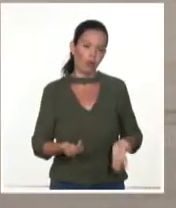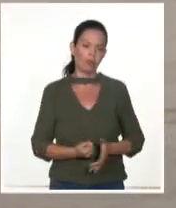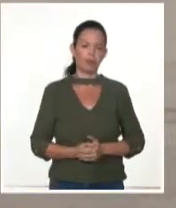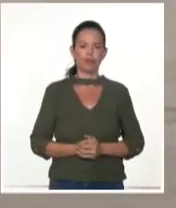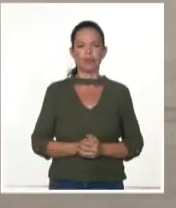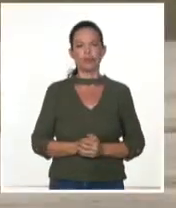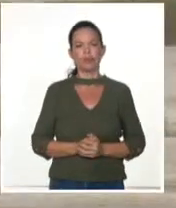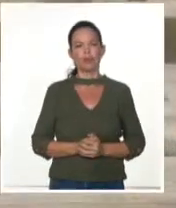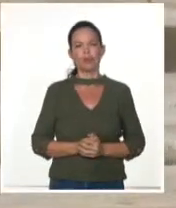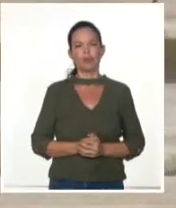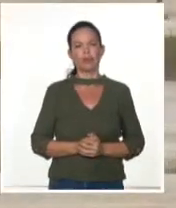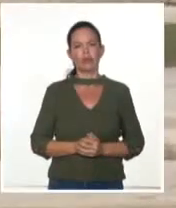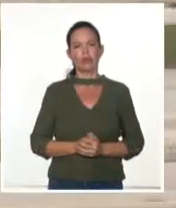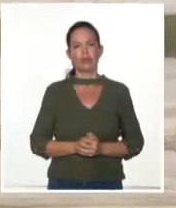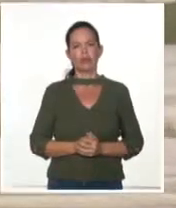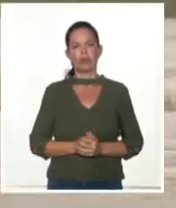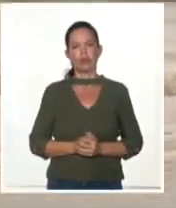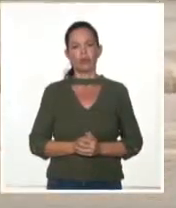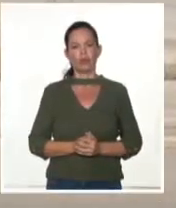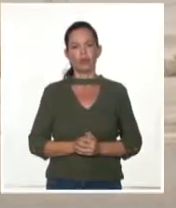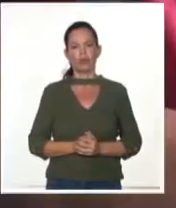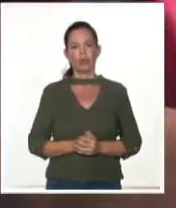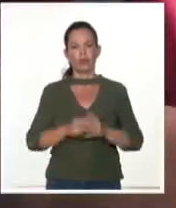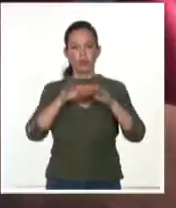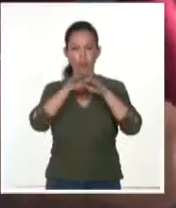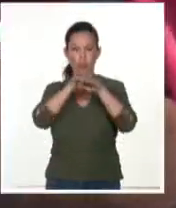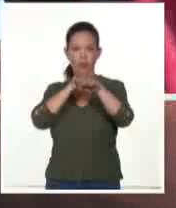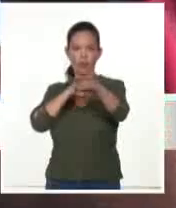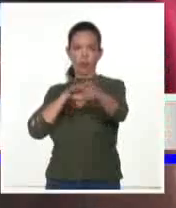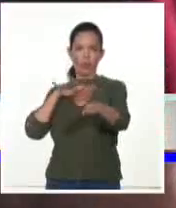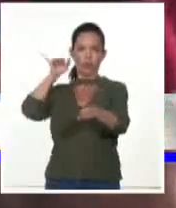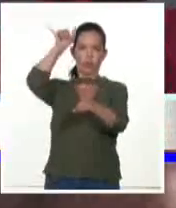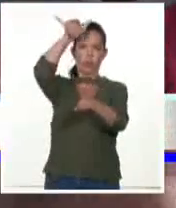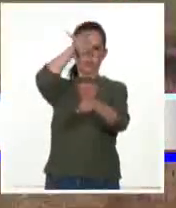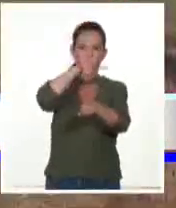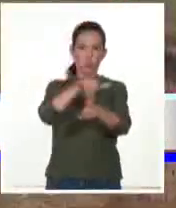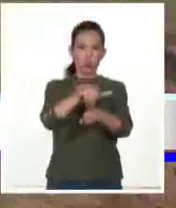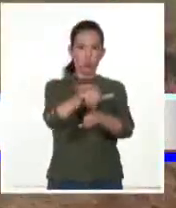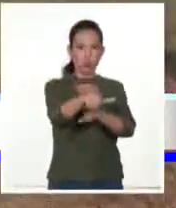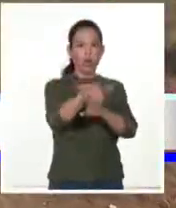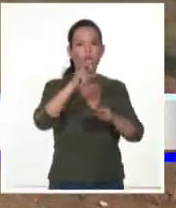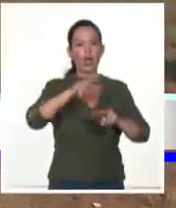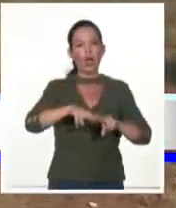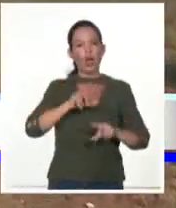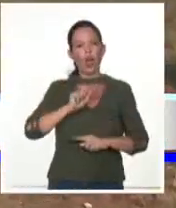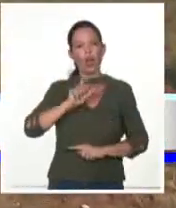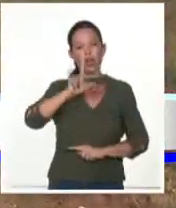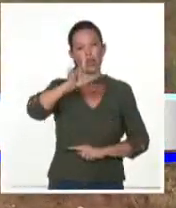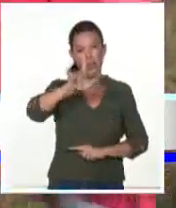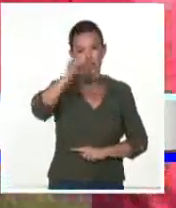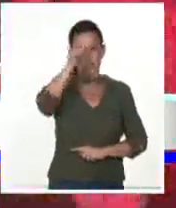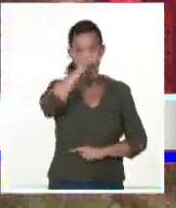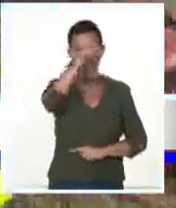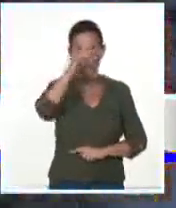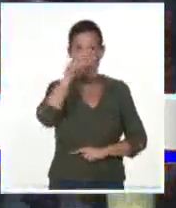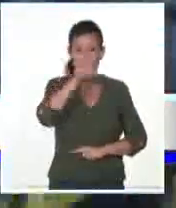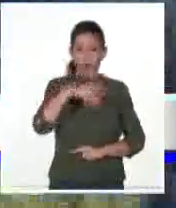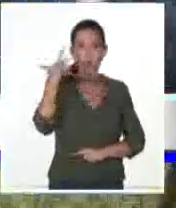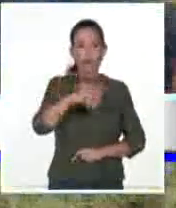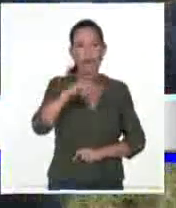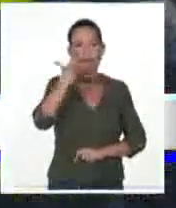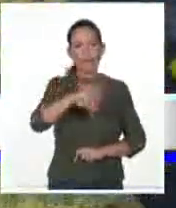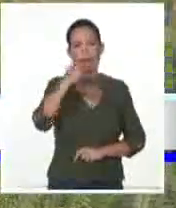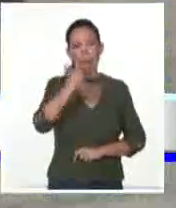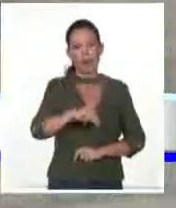La pista de aterrizaje del Aeropuerto Internacional Fran País de Holguín fue escenario este domingo de las acciones prácticas para enfrentar